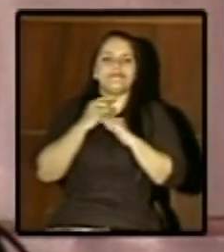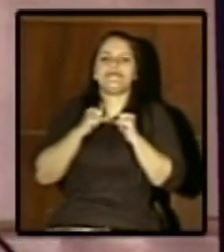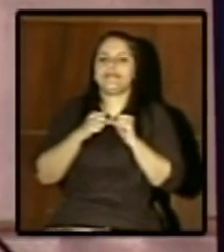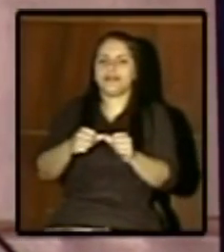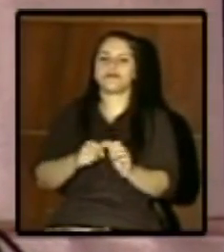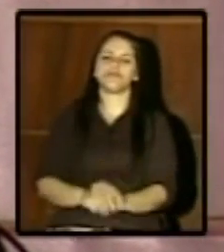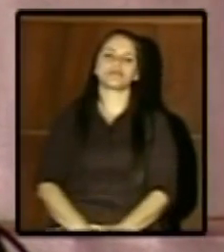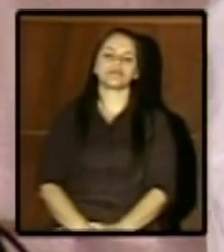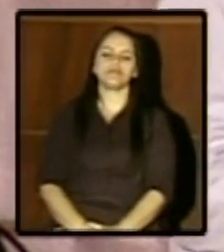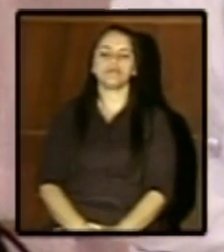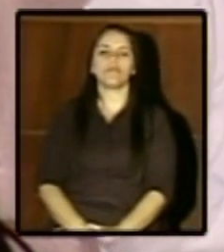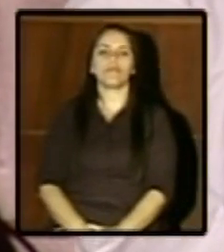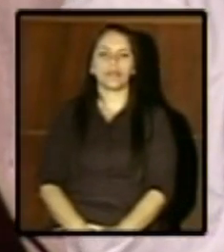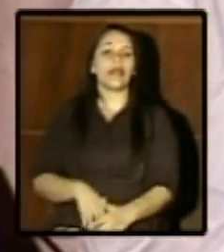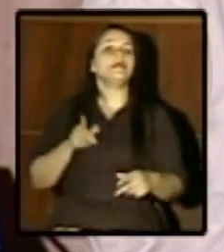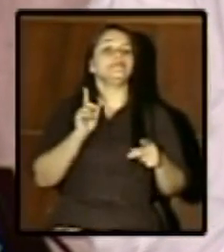no la cura, nada.